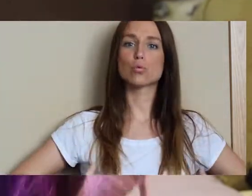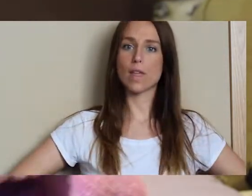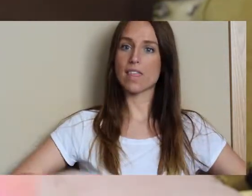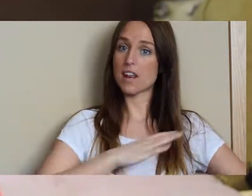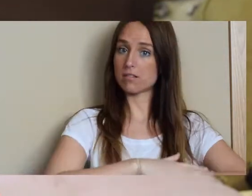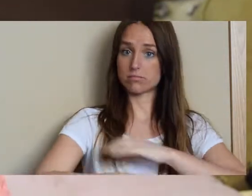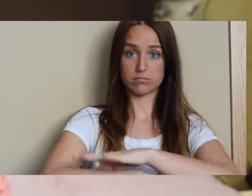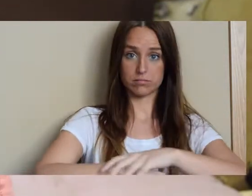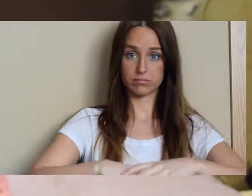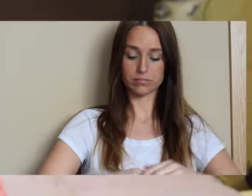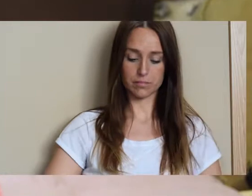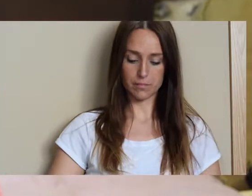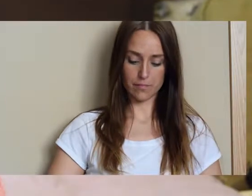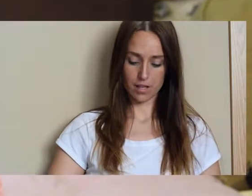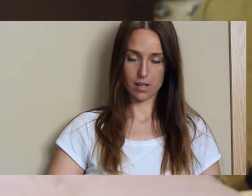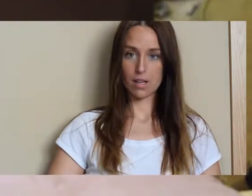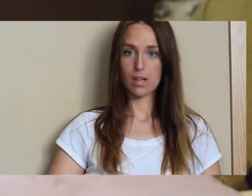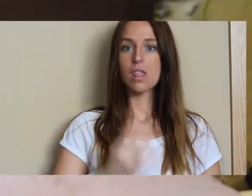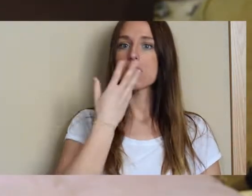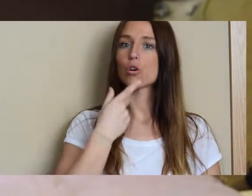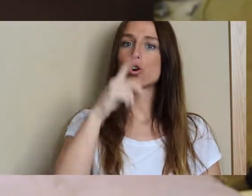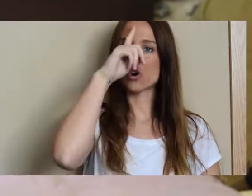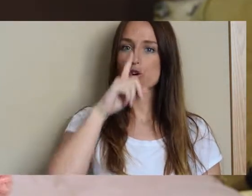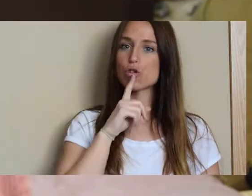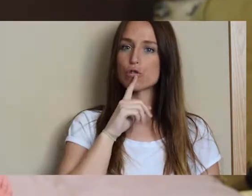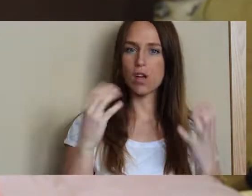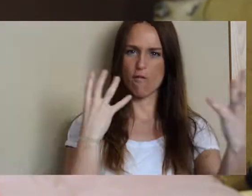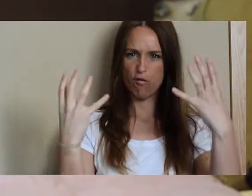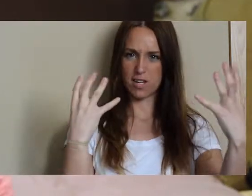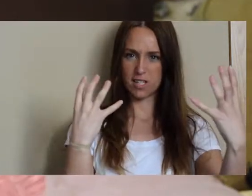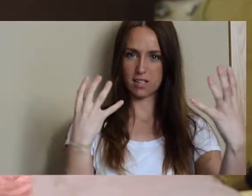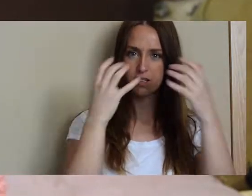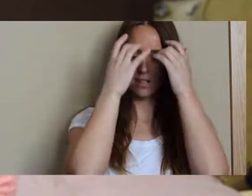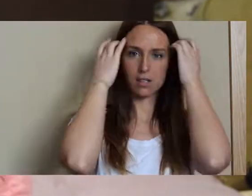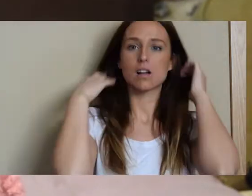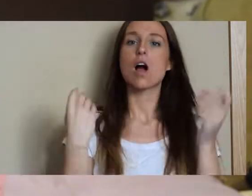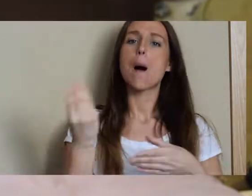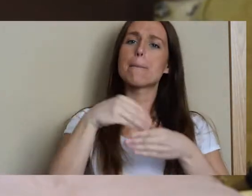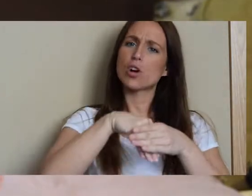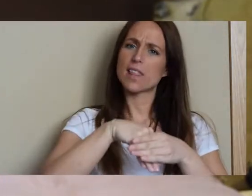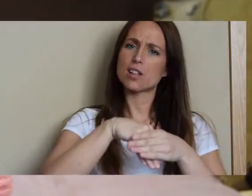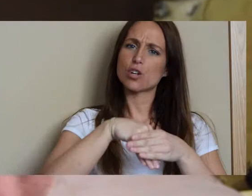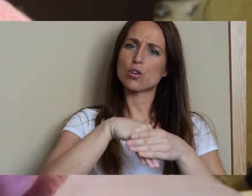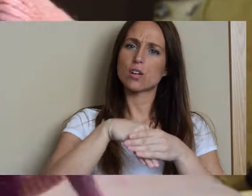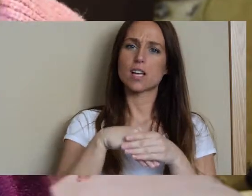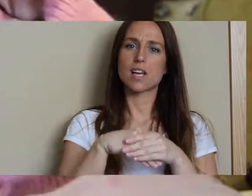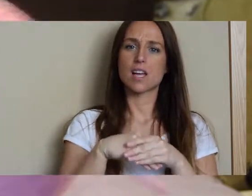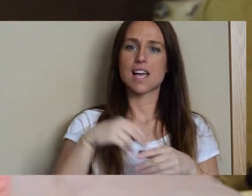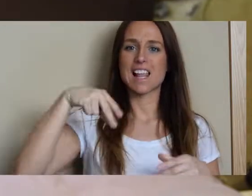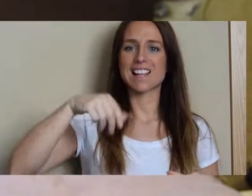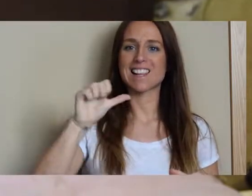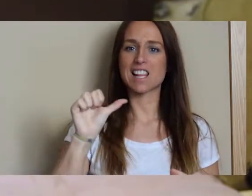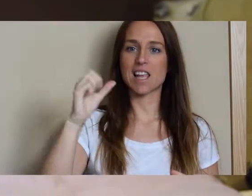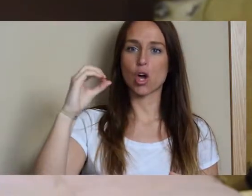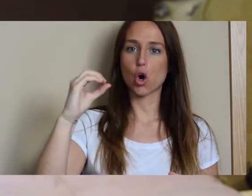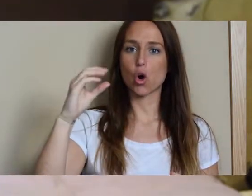sudadera, es como de neopreno, por dentro, y costaba 24 euros y me